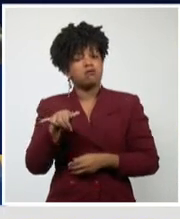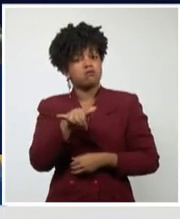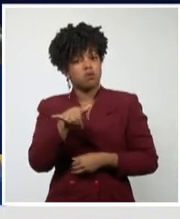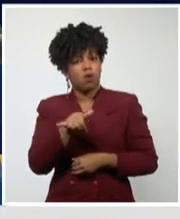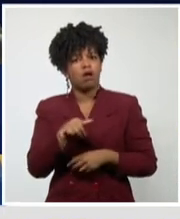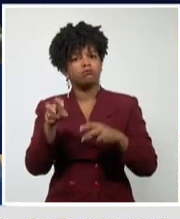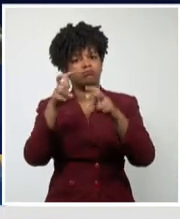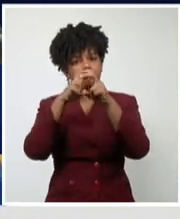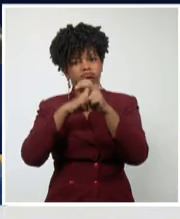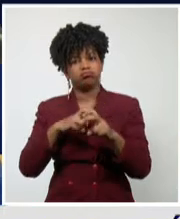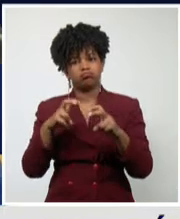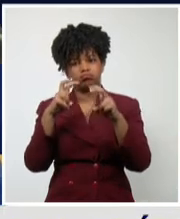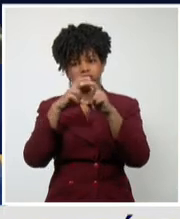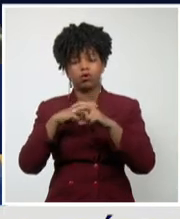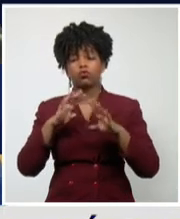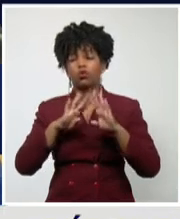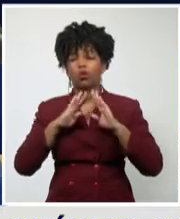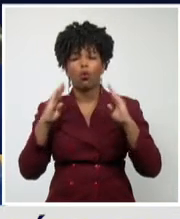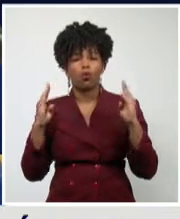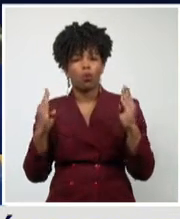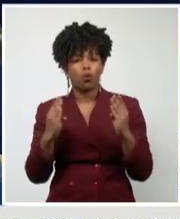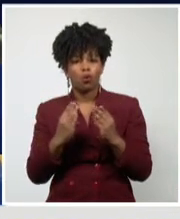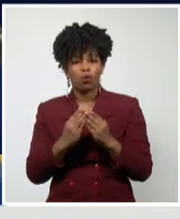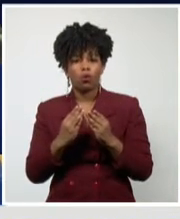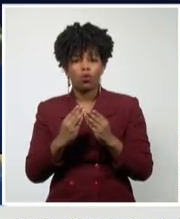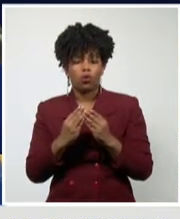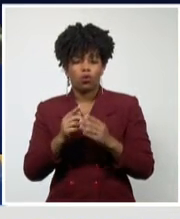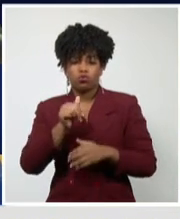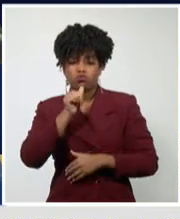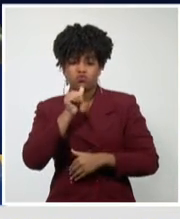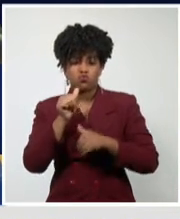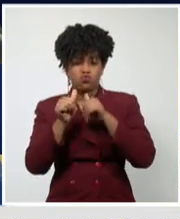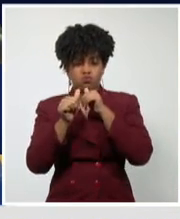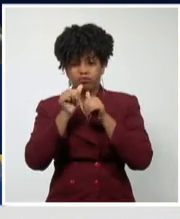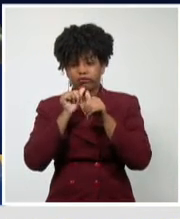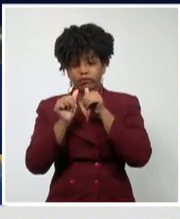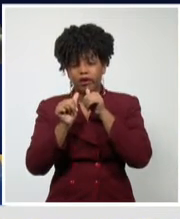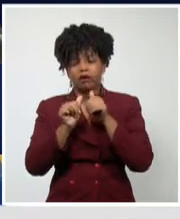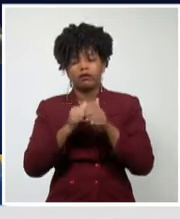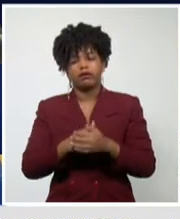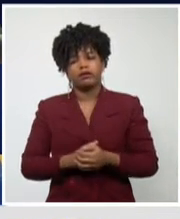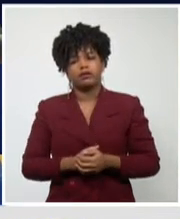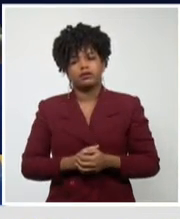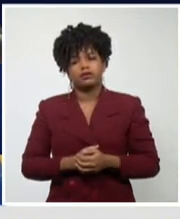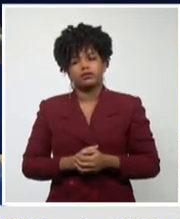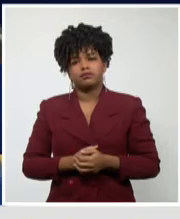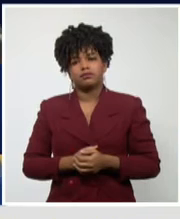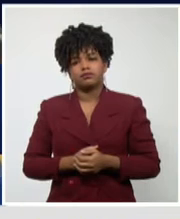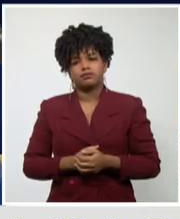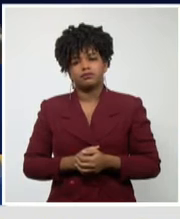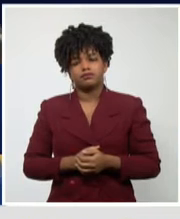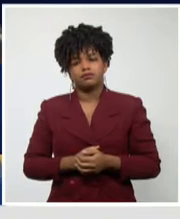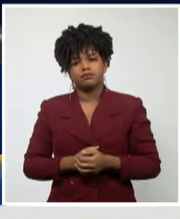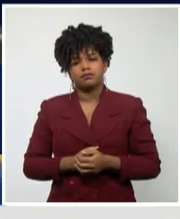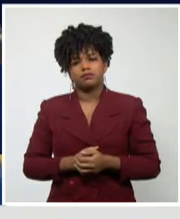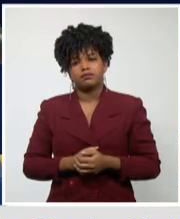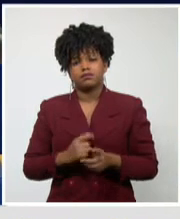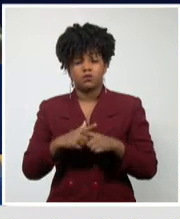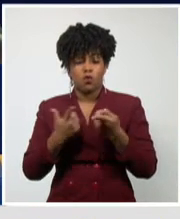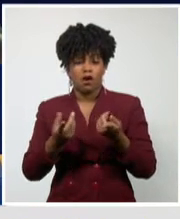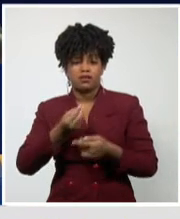investiga todas estas cuestiones que además van a permitir trazar pautas,